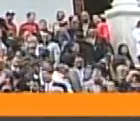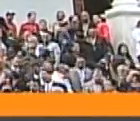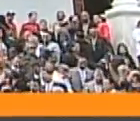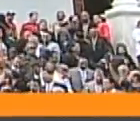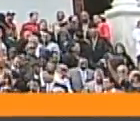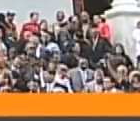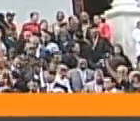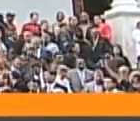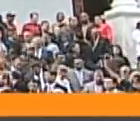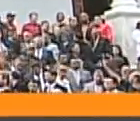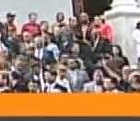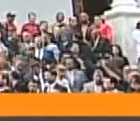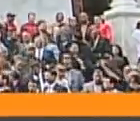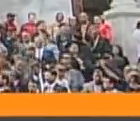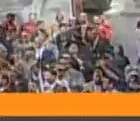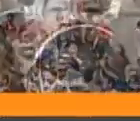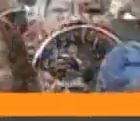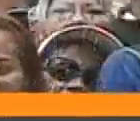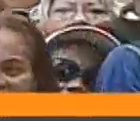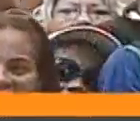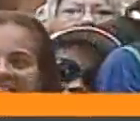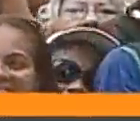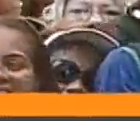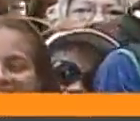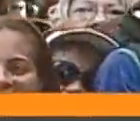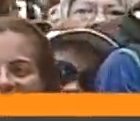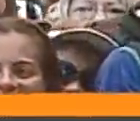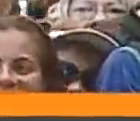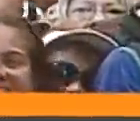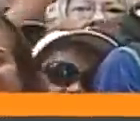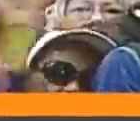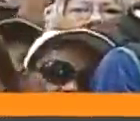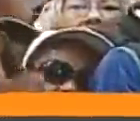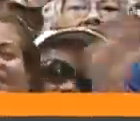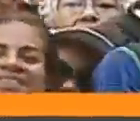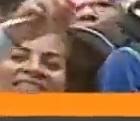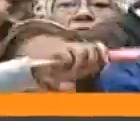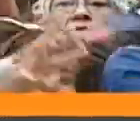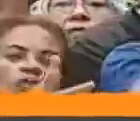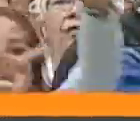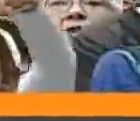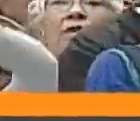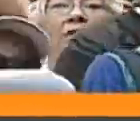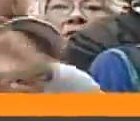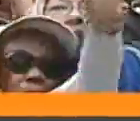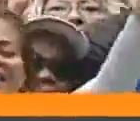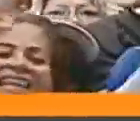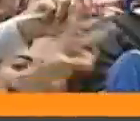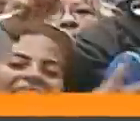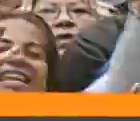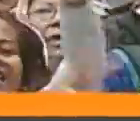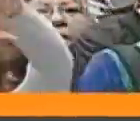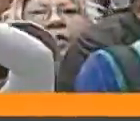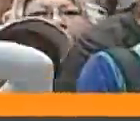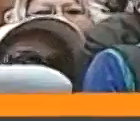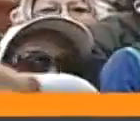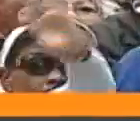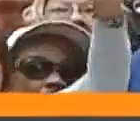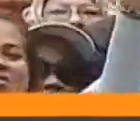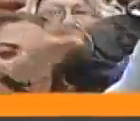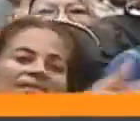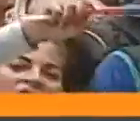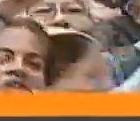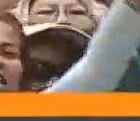8.089.320 venezolanos y venezolanas que acudieron a los diferentes centros de votación en nuestro país. Y ahí ven también al pueblo venezolano, ese mismo pueblo